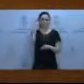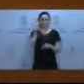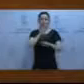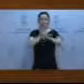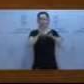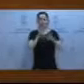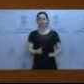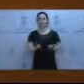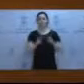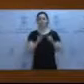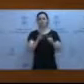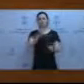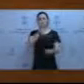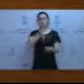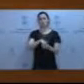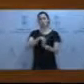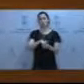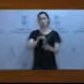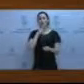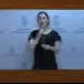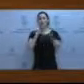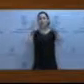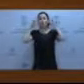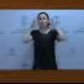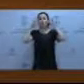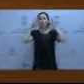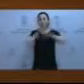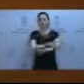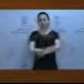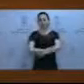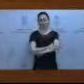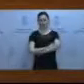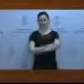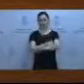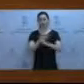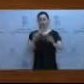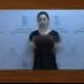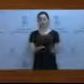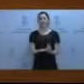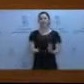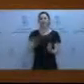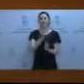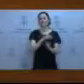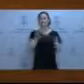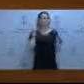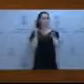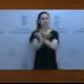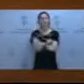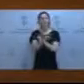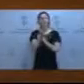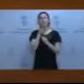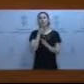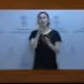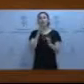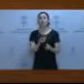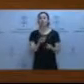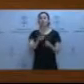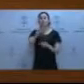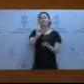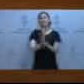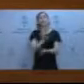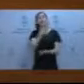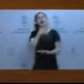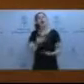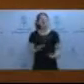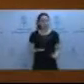fundamenta la disconformidad del Consejo de Gobierno, con lo cual, antes la disconformidad se fundamentaba en el aumento de créditos. ¿Y ahora qué?